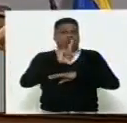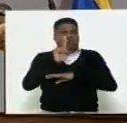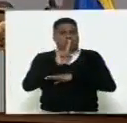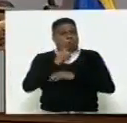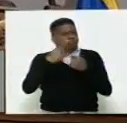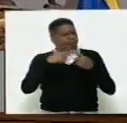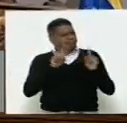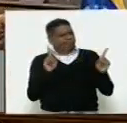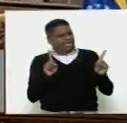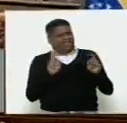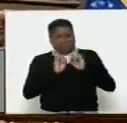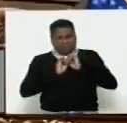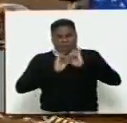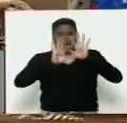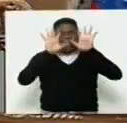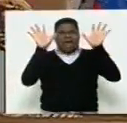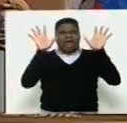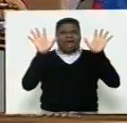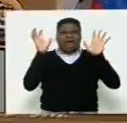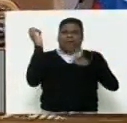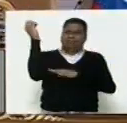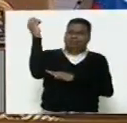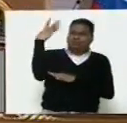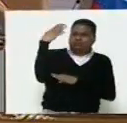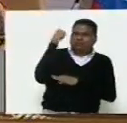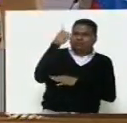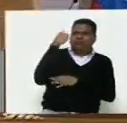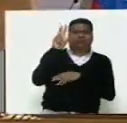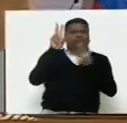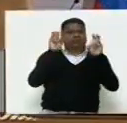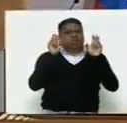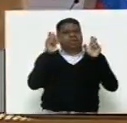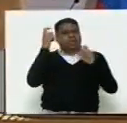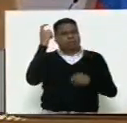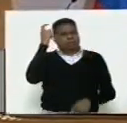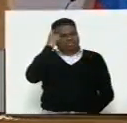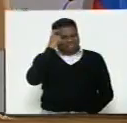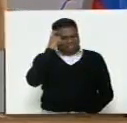día. Que ella, como embarazada, gestante,